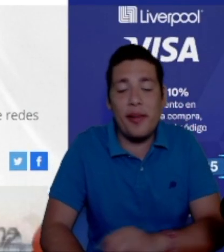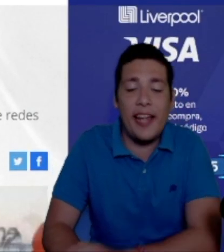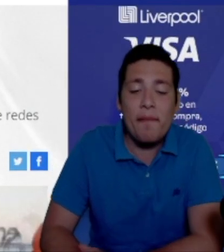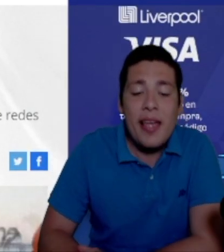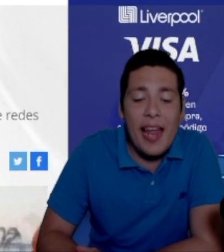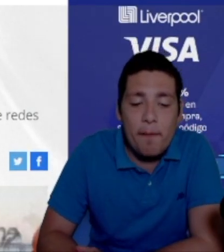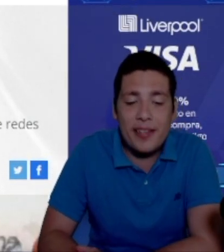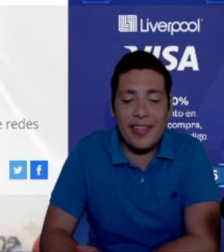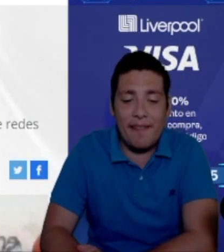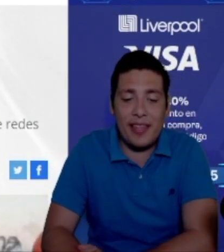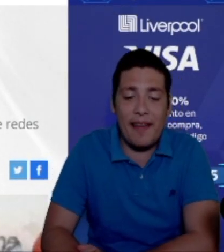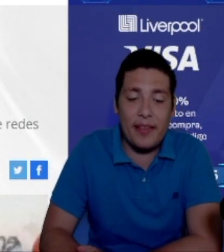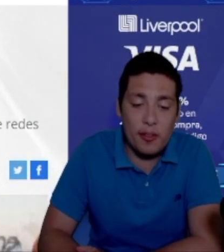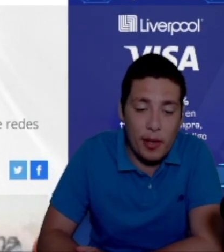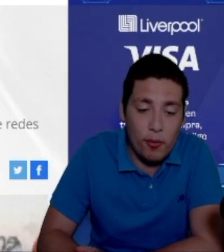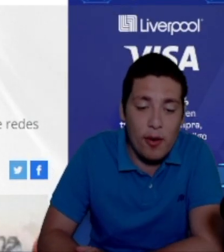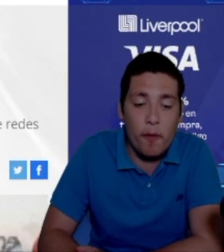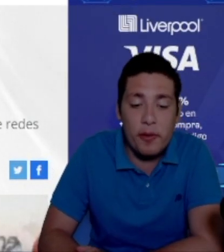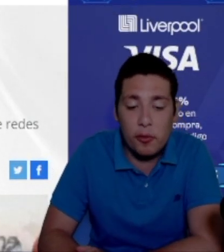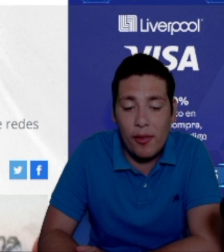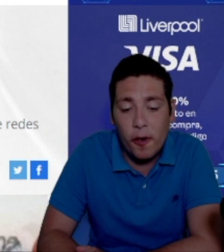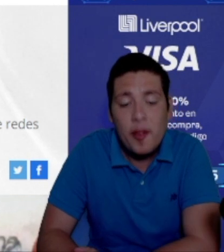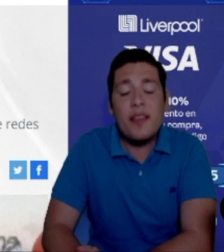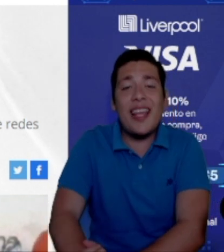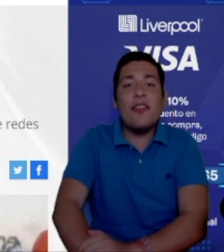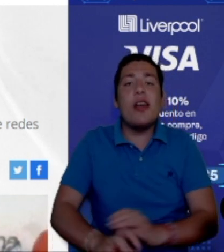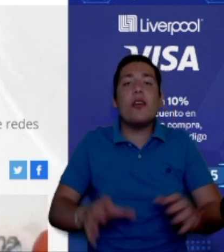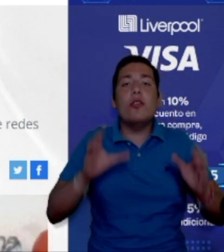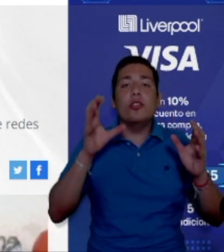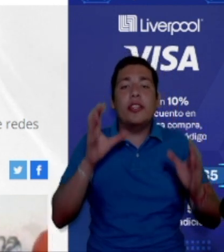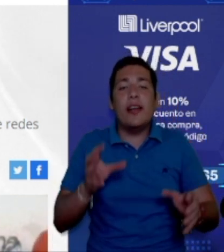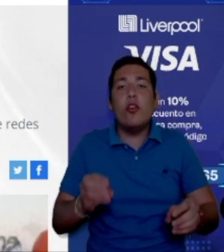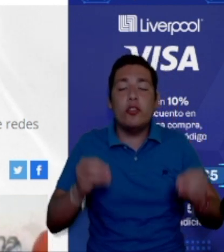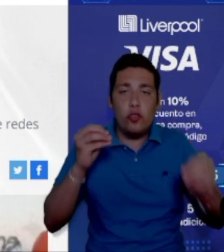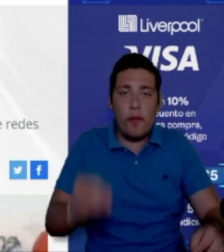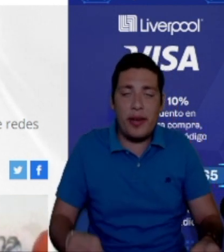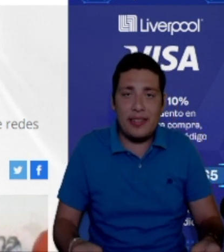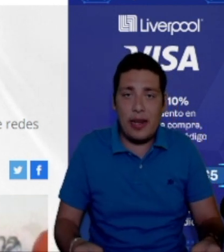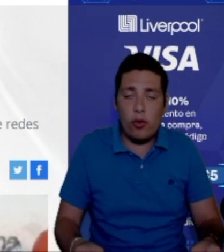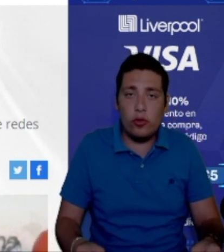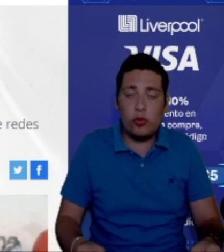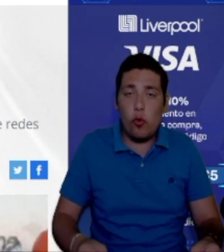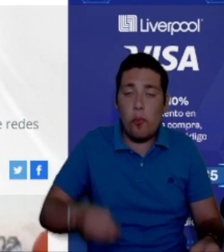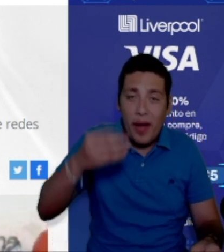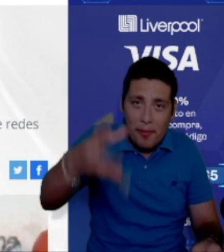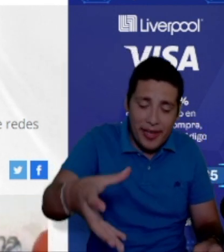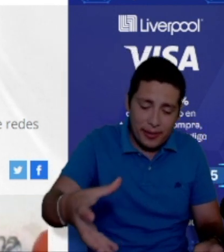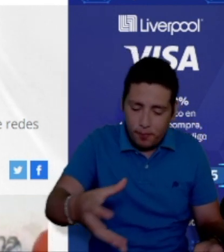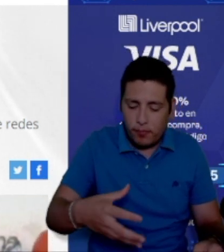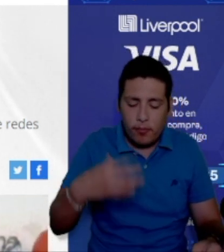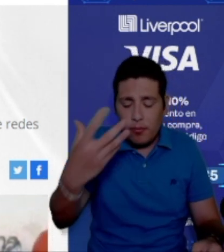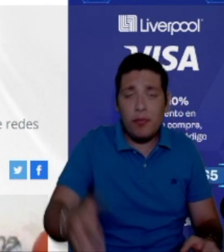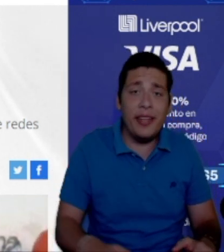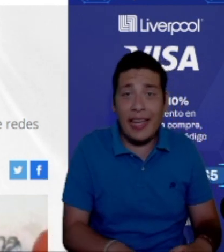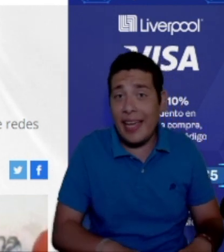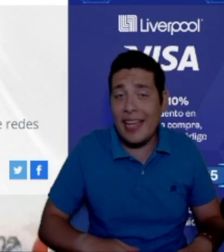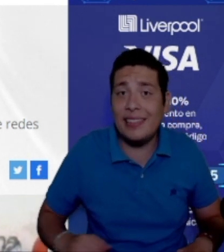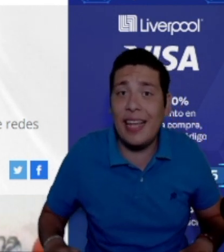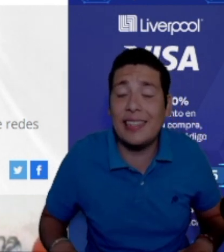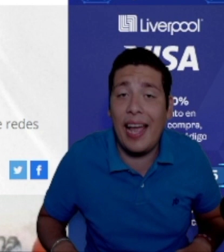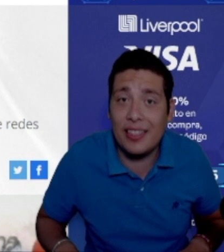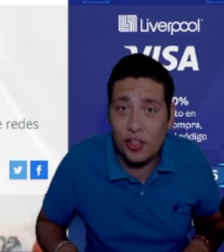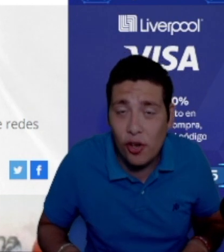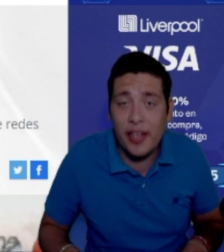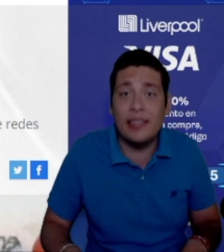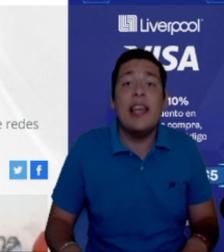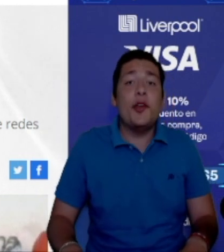digo, familia, el presidente Andrés Manuel López Obrador ya dio a conocer los nombres de los culpables de